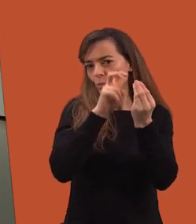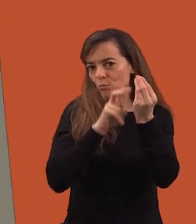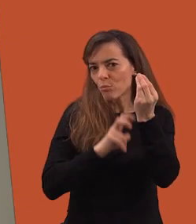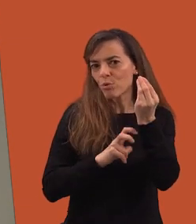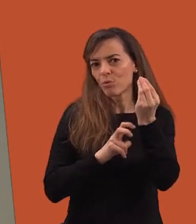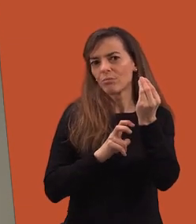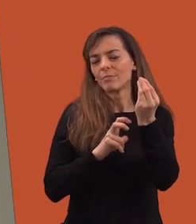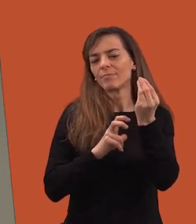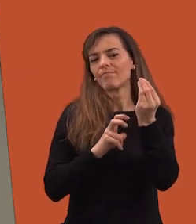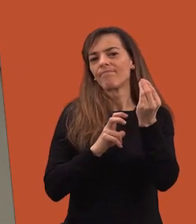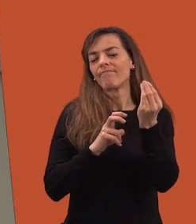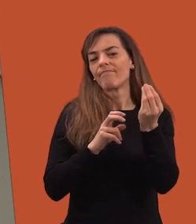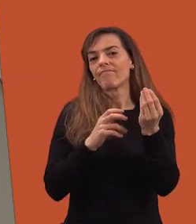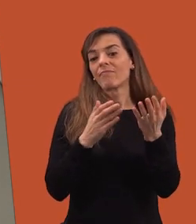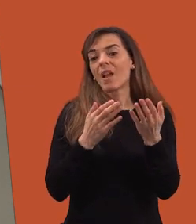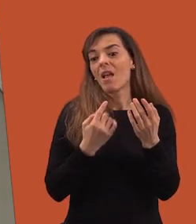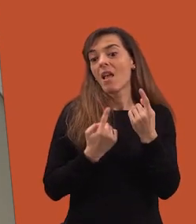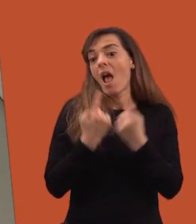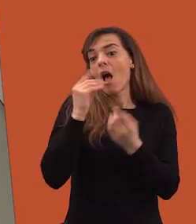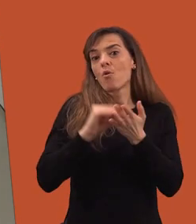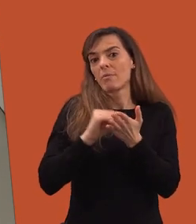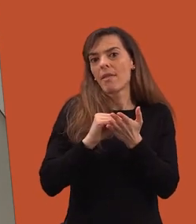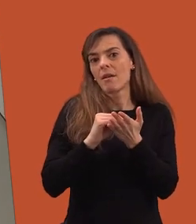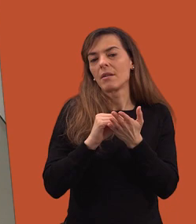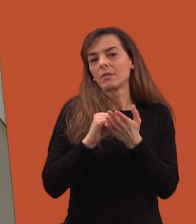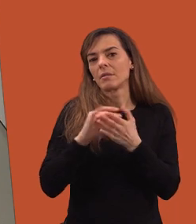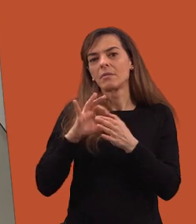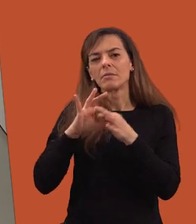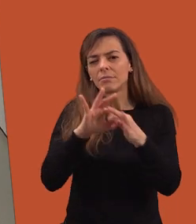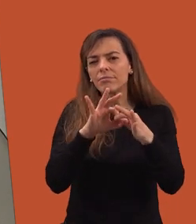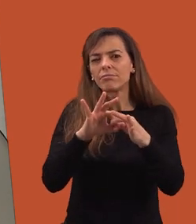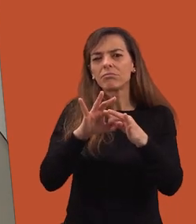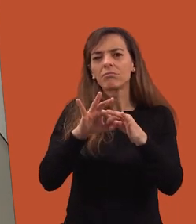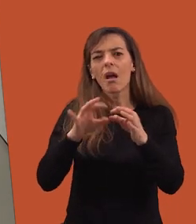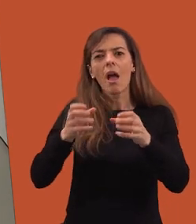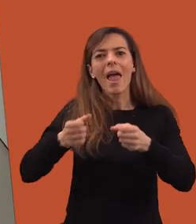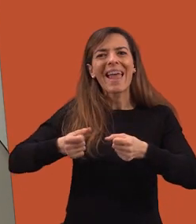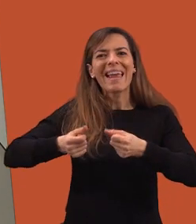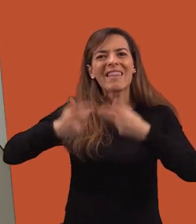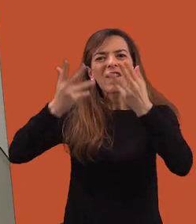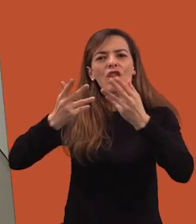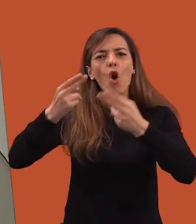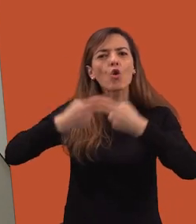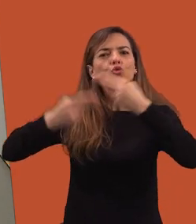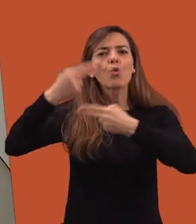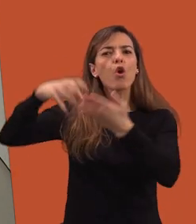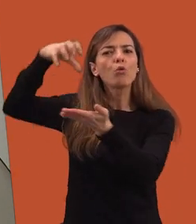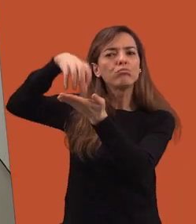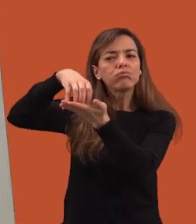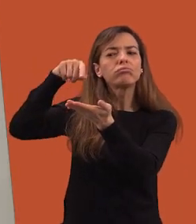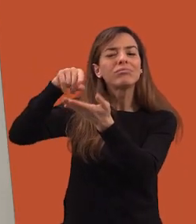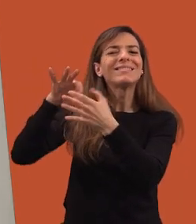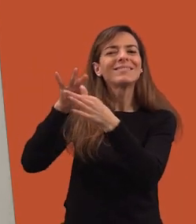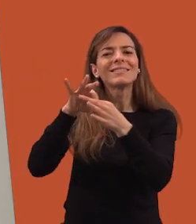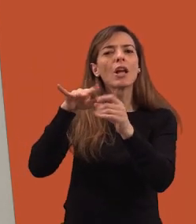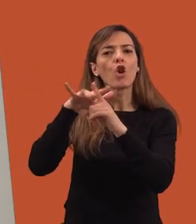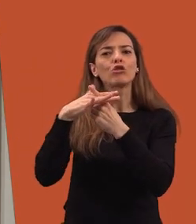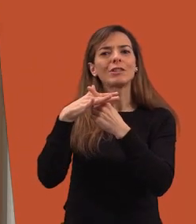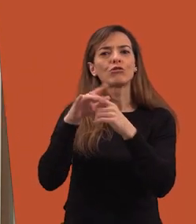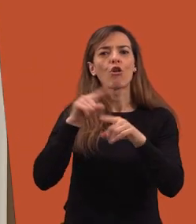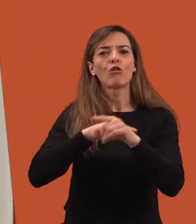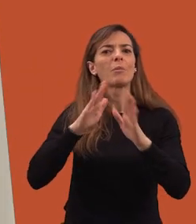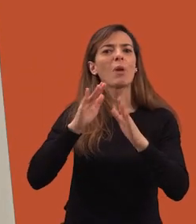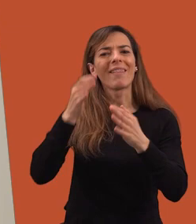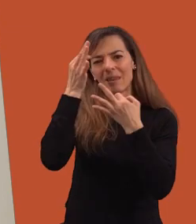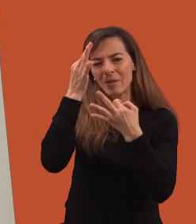y en algunos casos pues con edificaciones que tienen están dentro de un contexto temporal determinado y